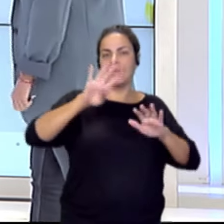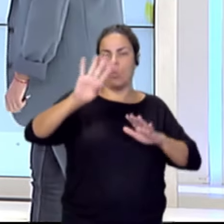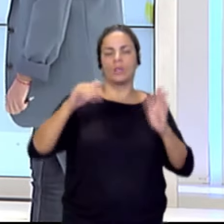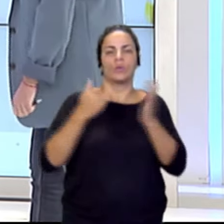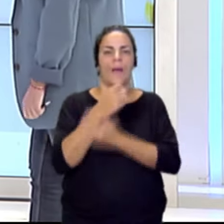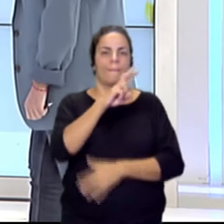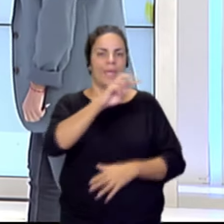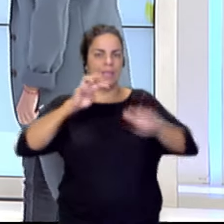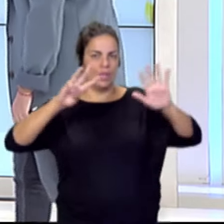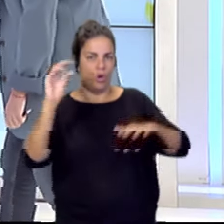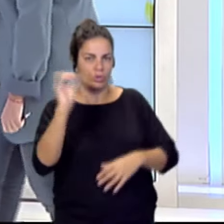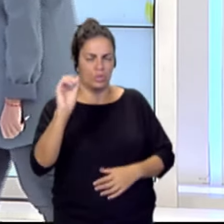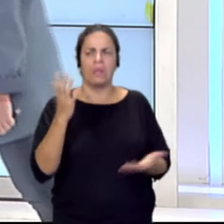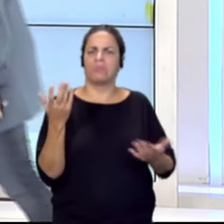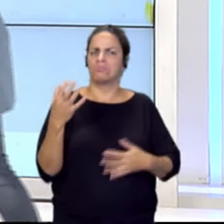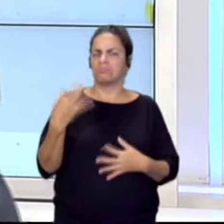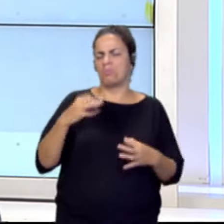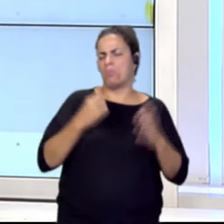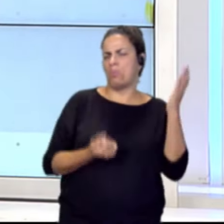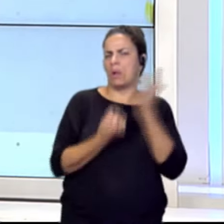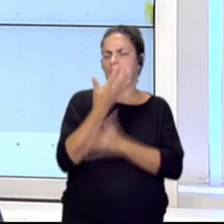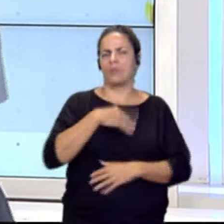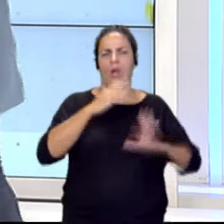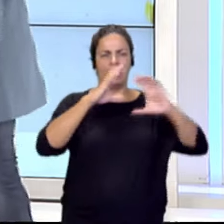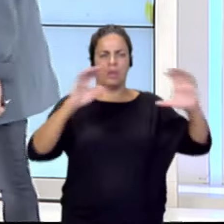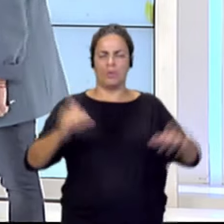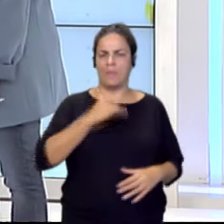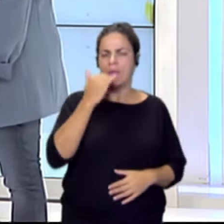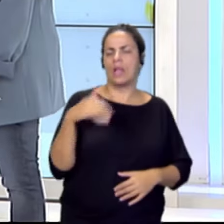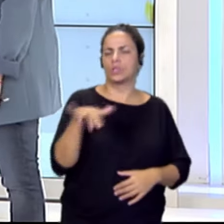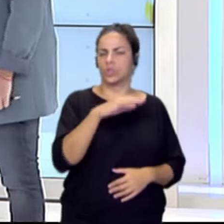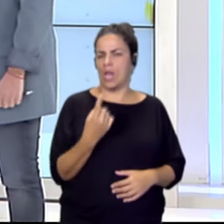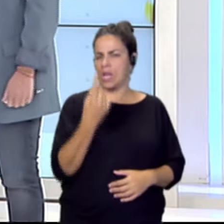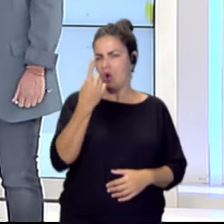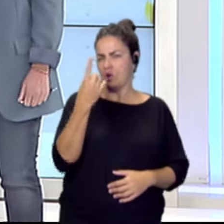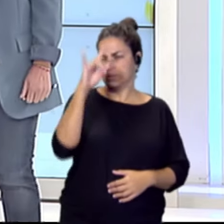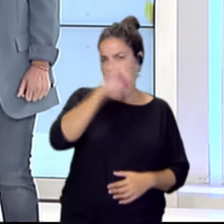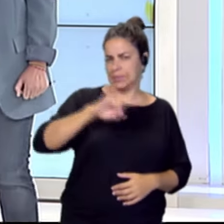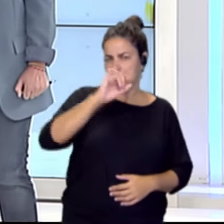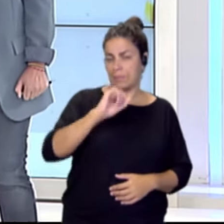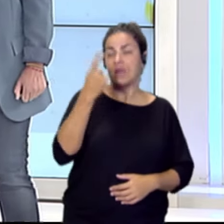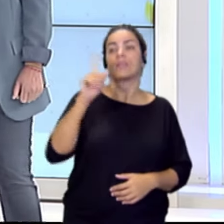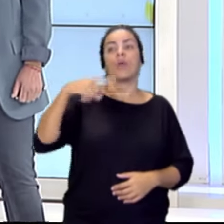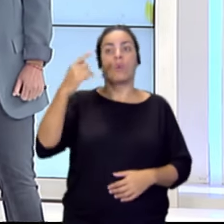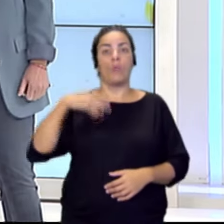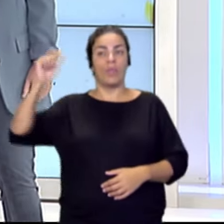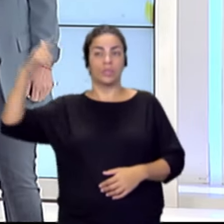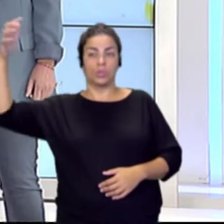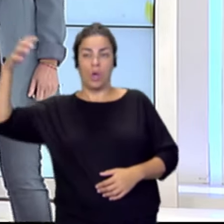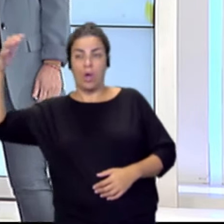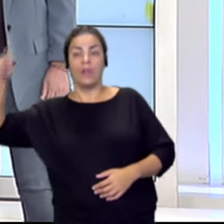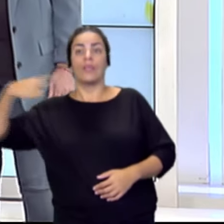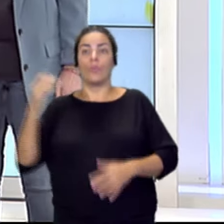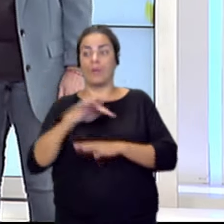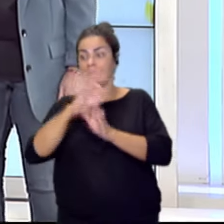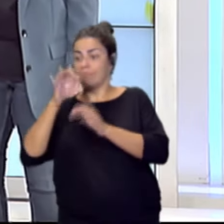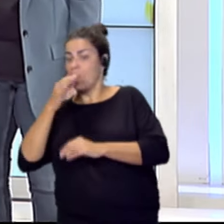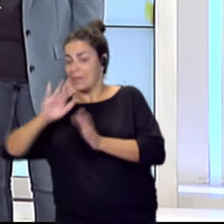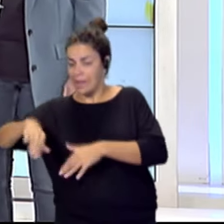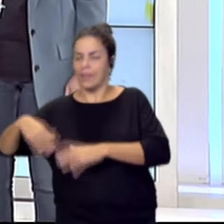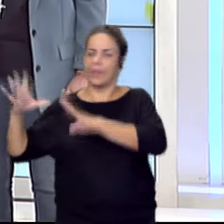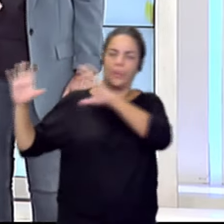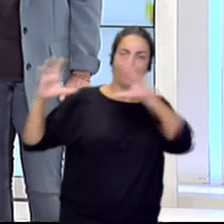se verán algunas nubes por la mañana, sobre todo en la cara norte del archipiélago, nubes que pueden dar paso al sol para reaparecer al final del día, y además esas nubes